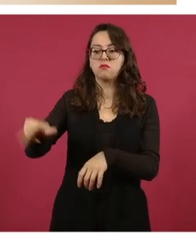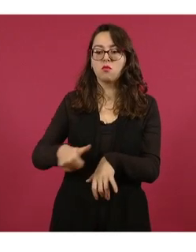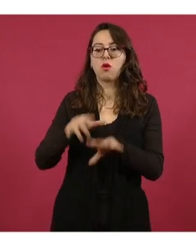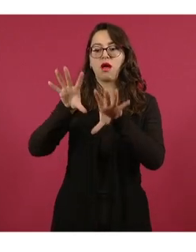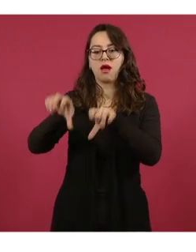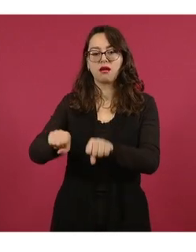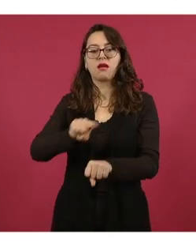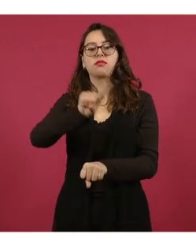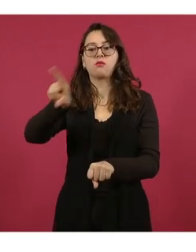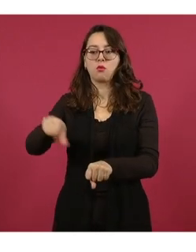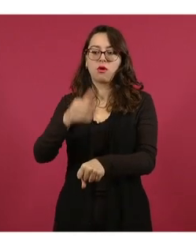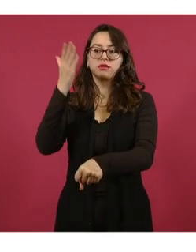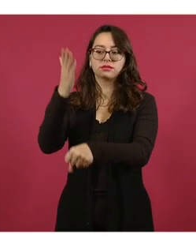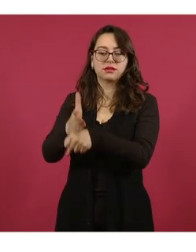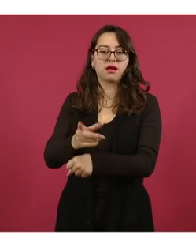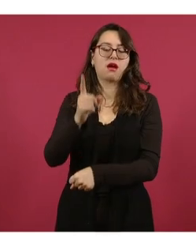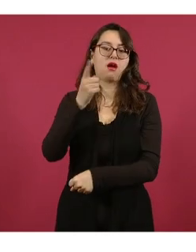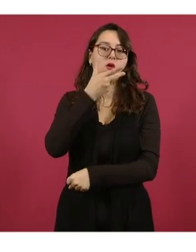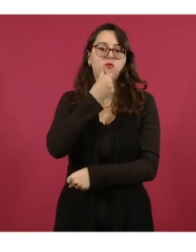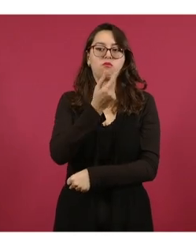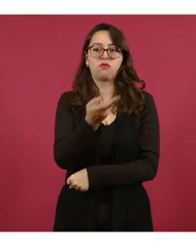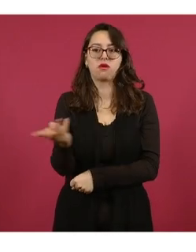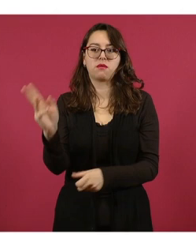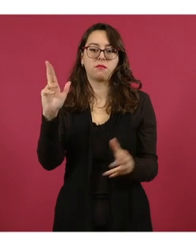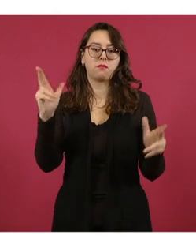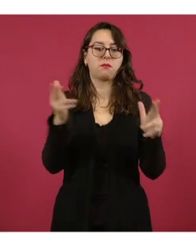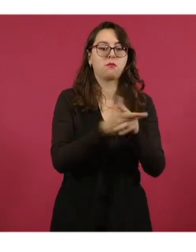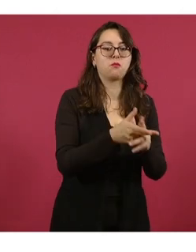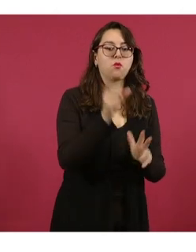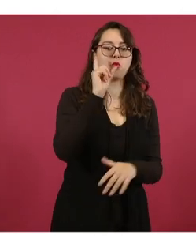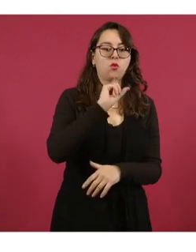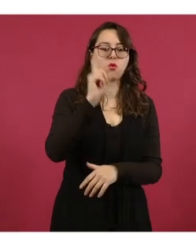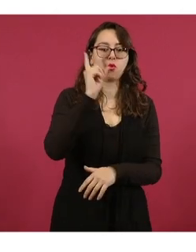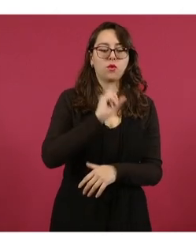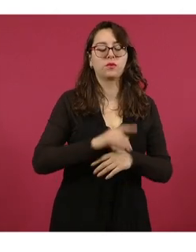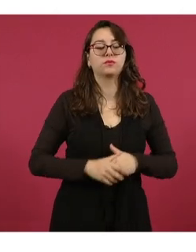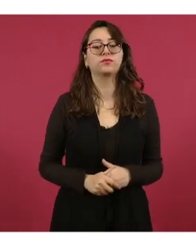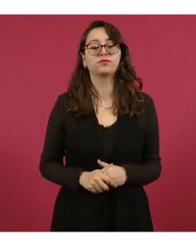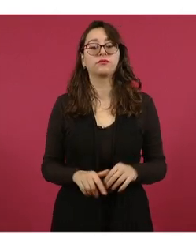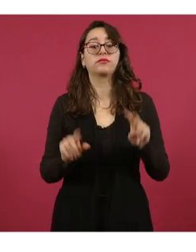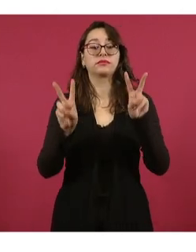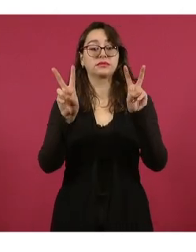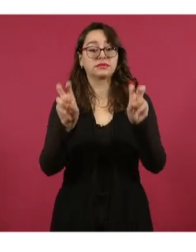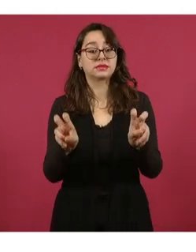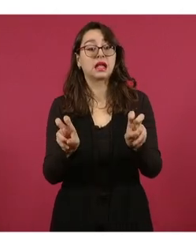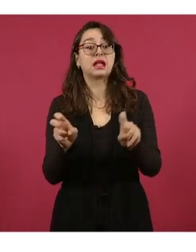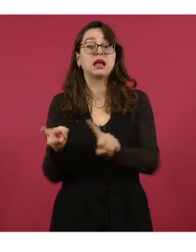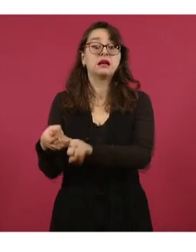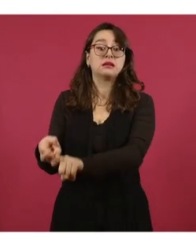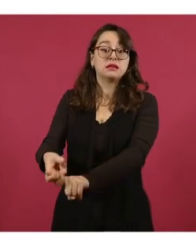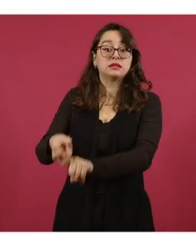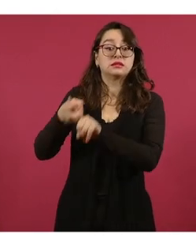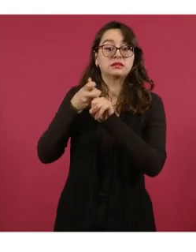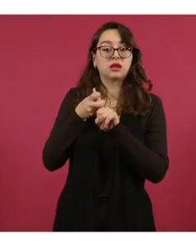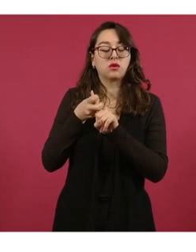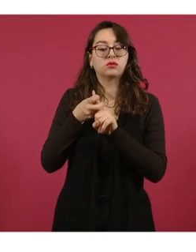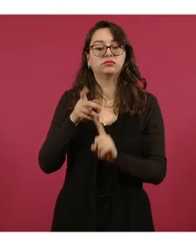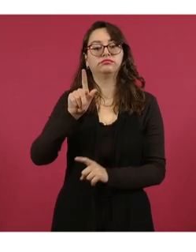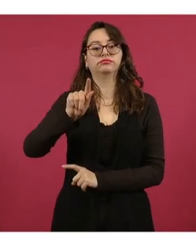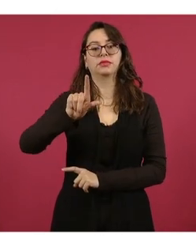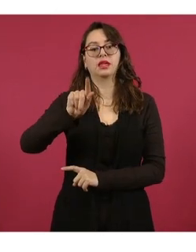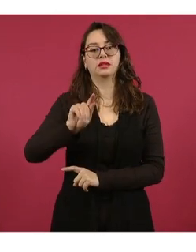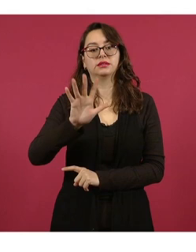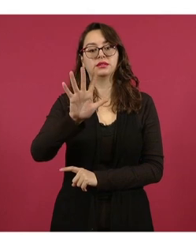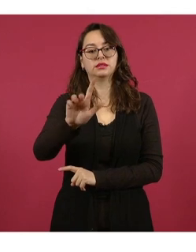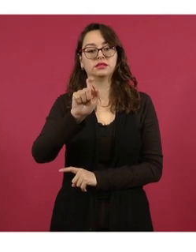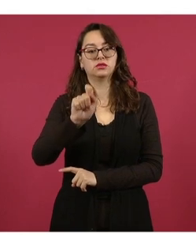En el caso de secuestros, disminuyó setenta y cinco punto ocho por ciento. En relación con el inicio de